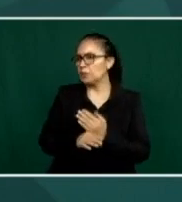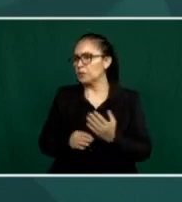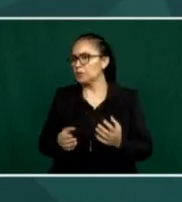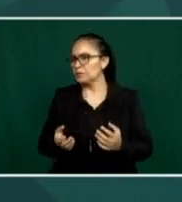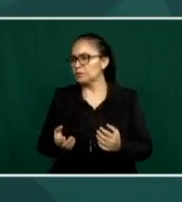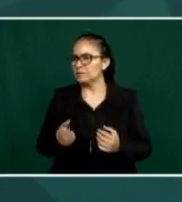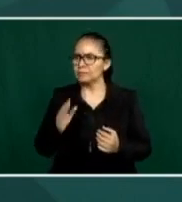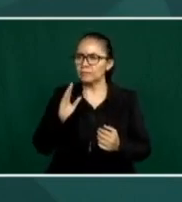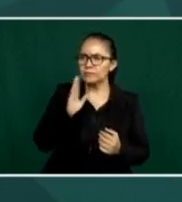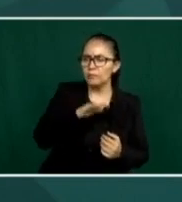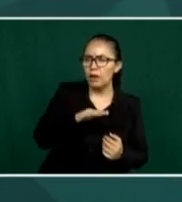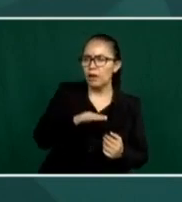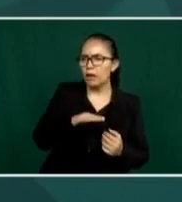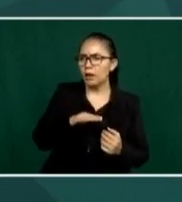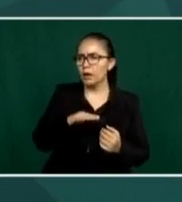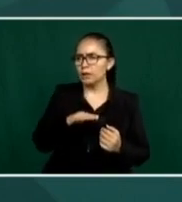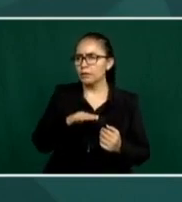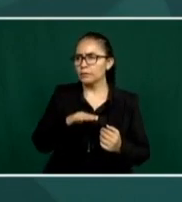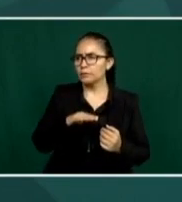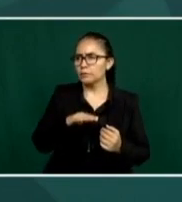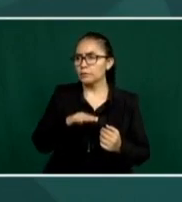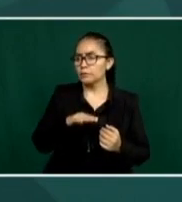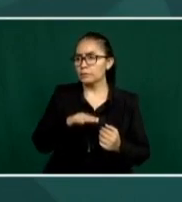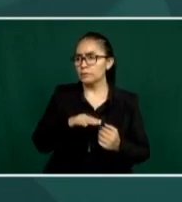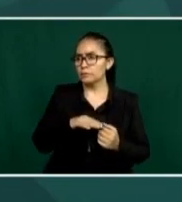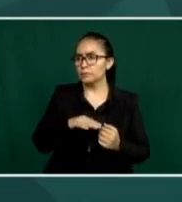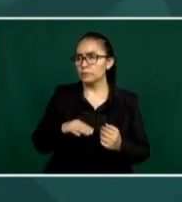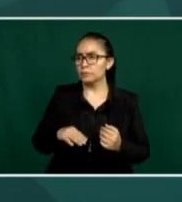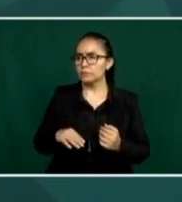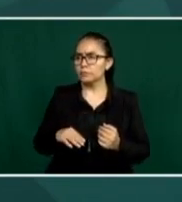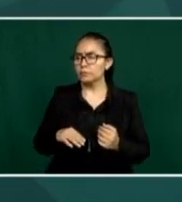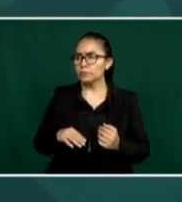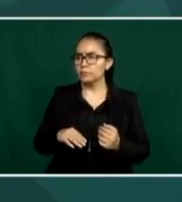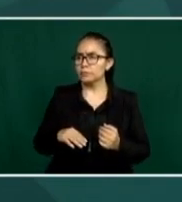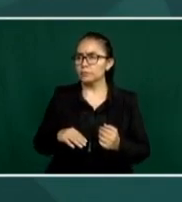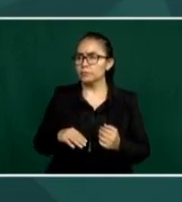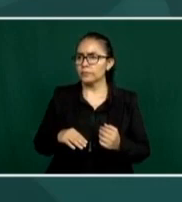y con juicios sumarios